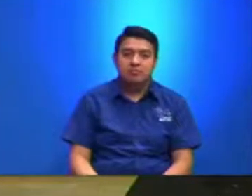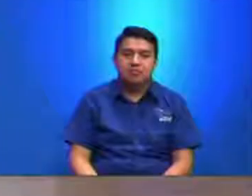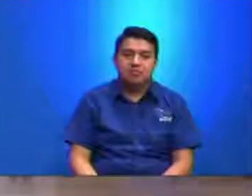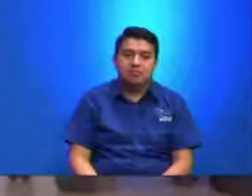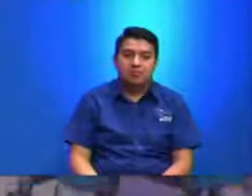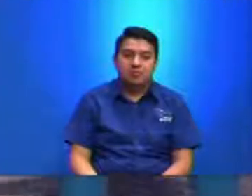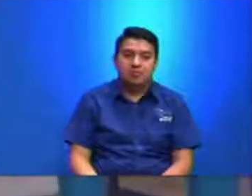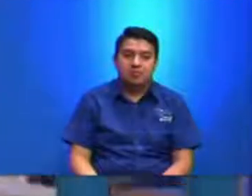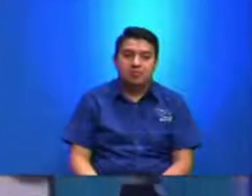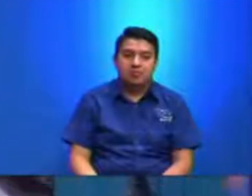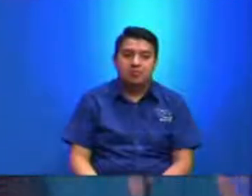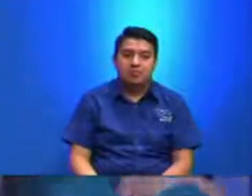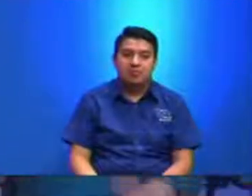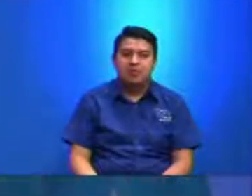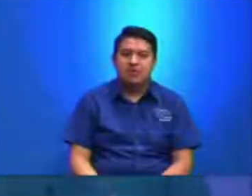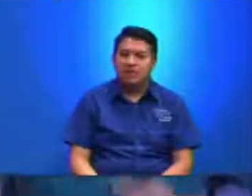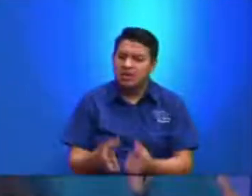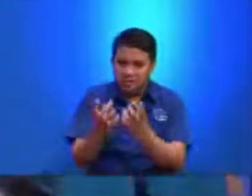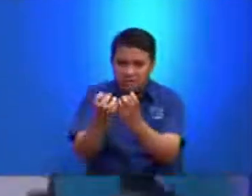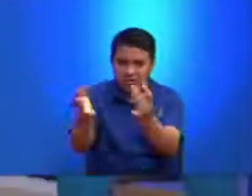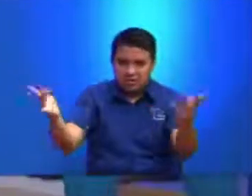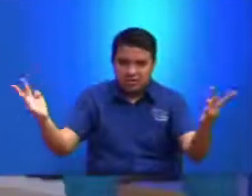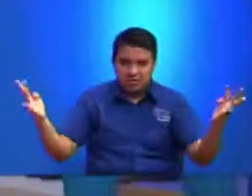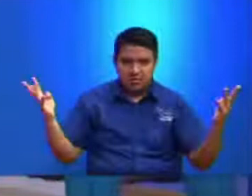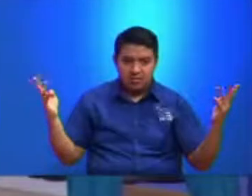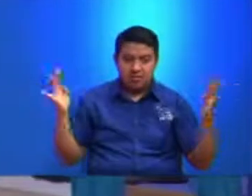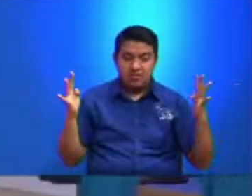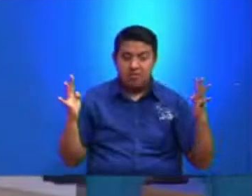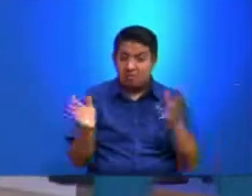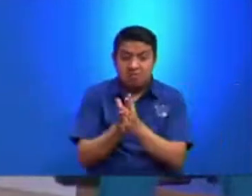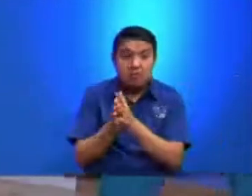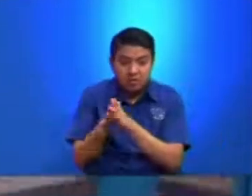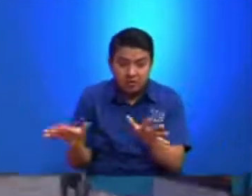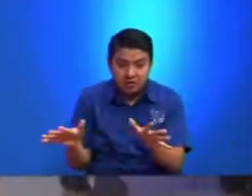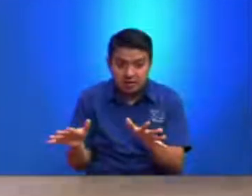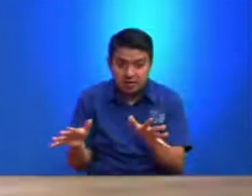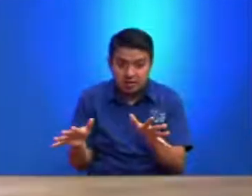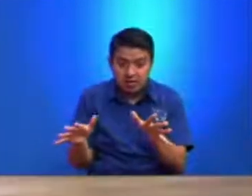Se pusieron ahí a orar y resucitó a la hermana.